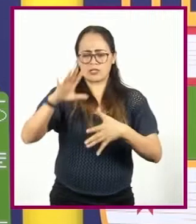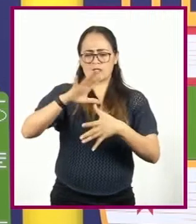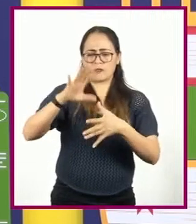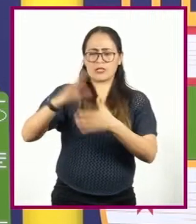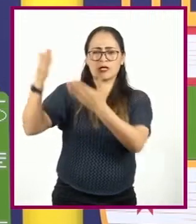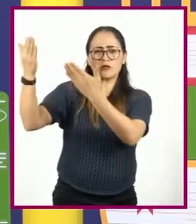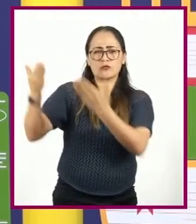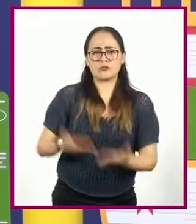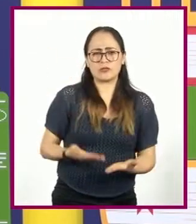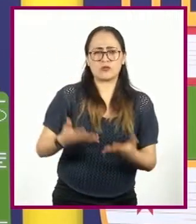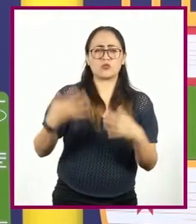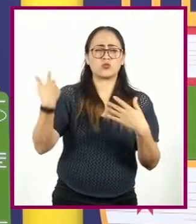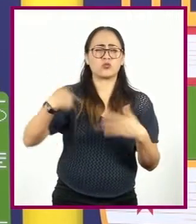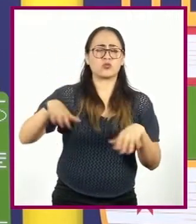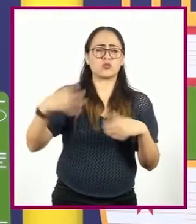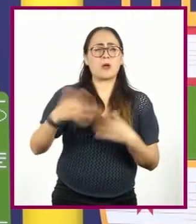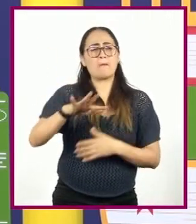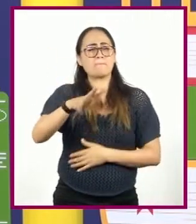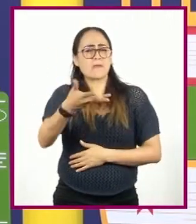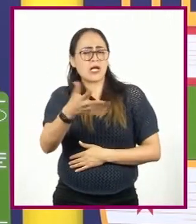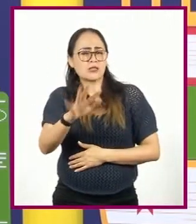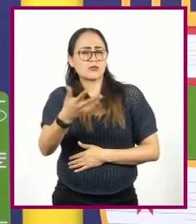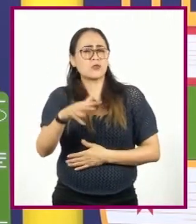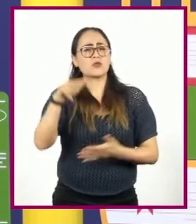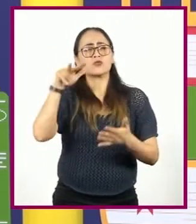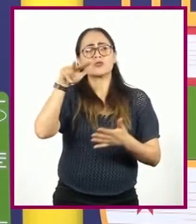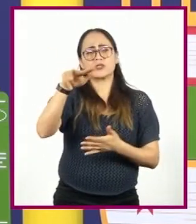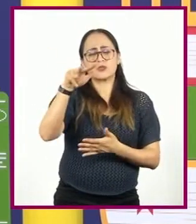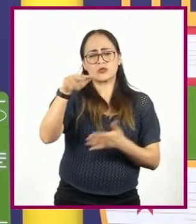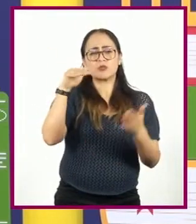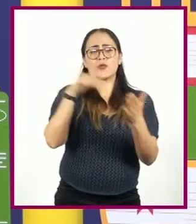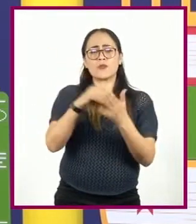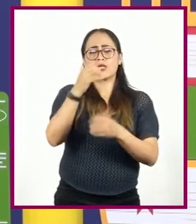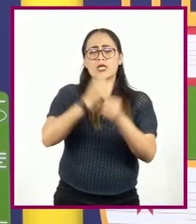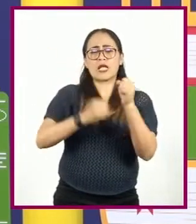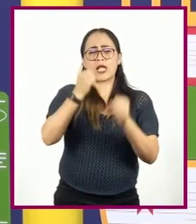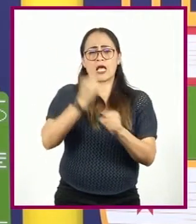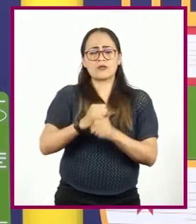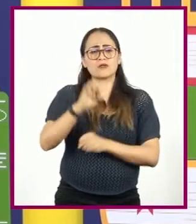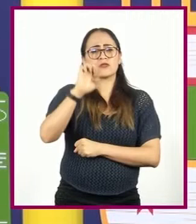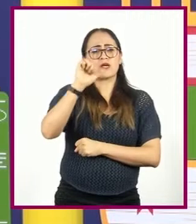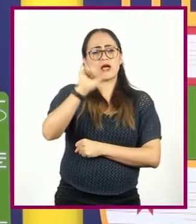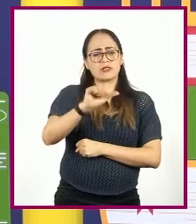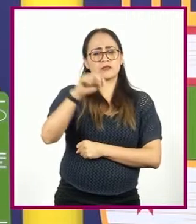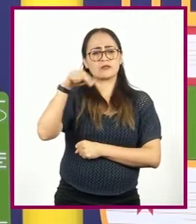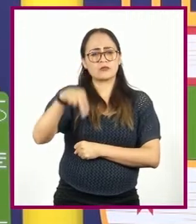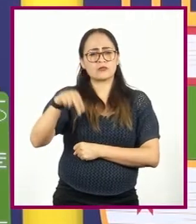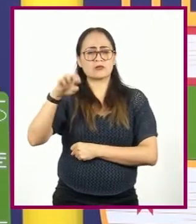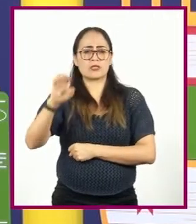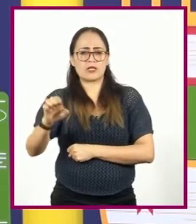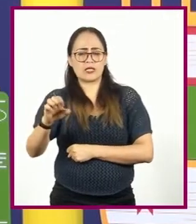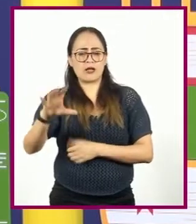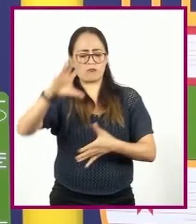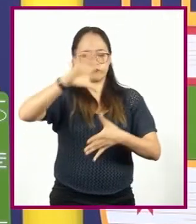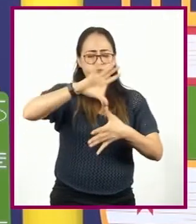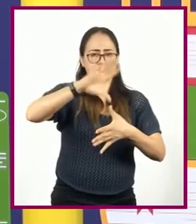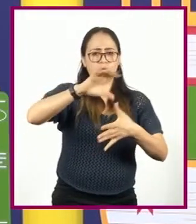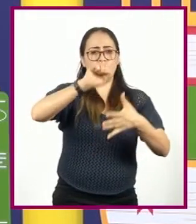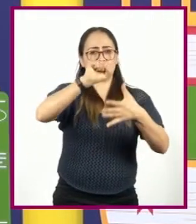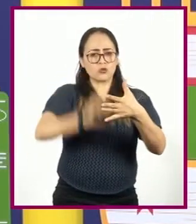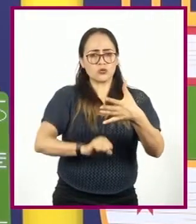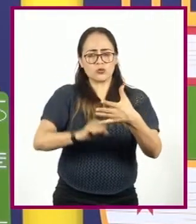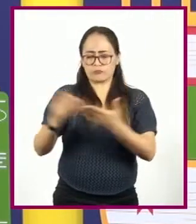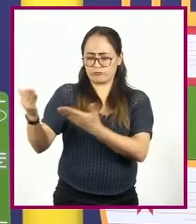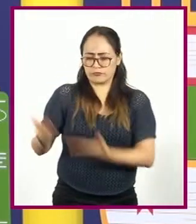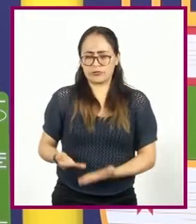hace aproximadamente 18.000 años antes de nuestra era, al sur del continente, y han relegado